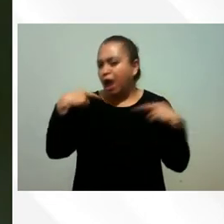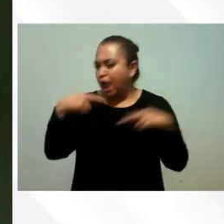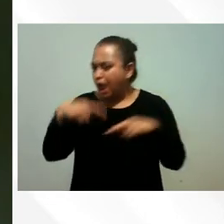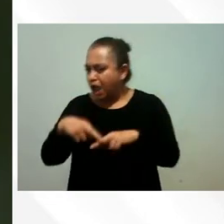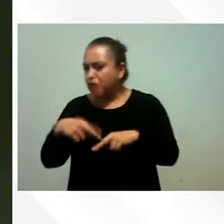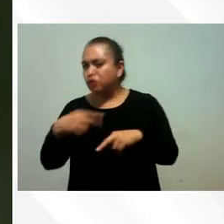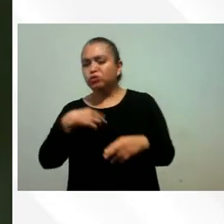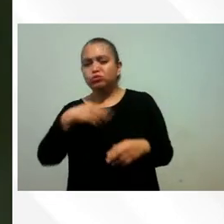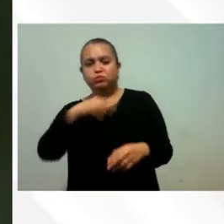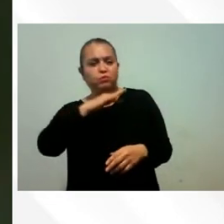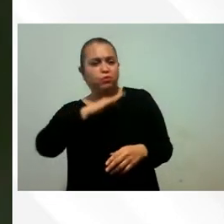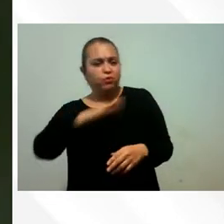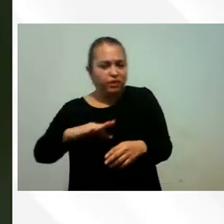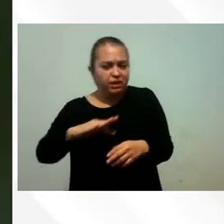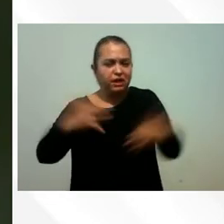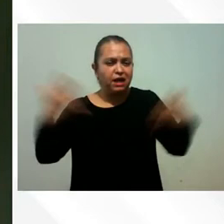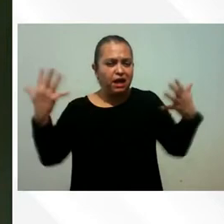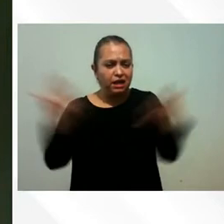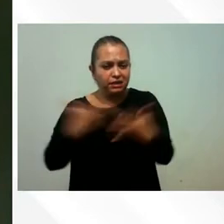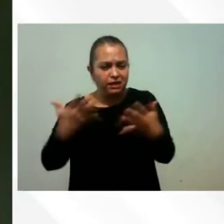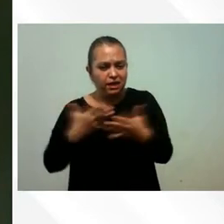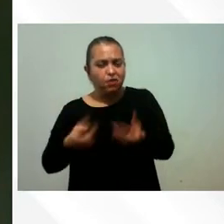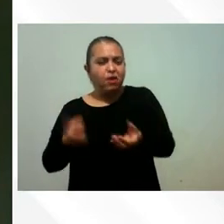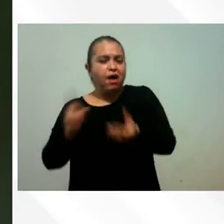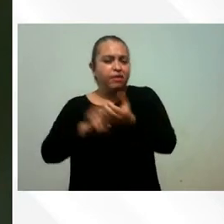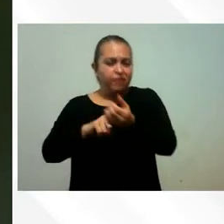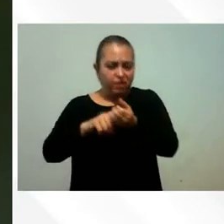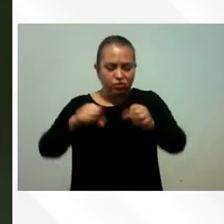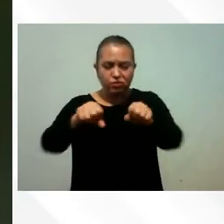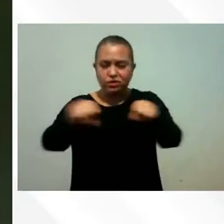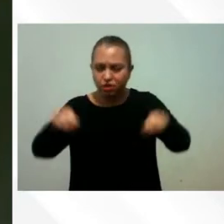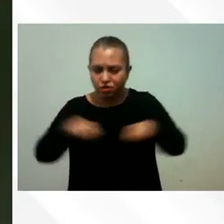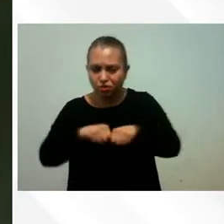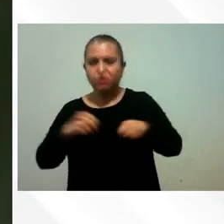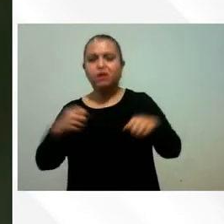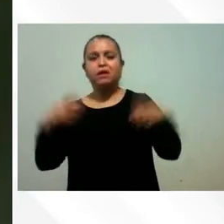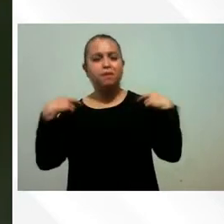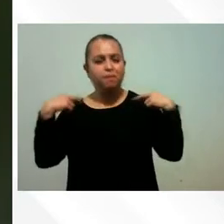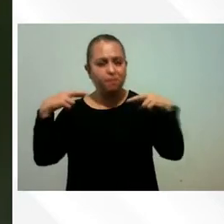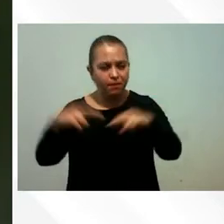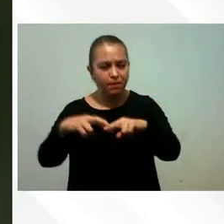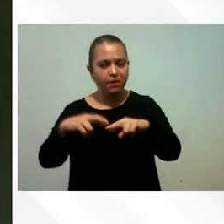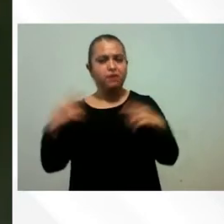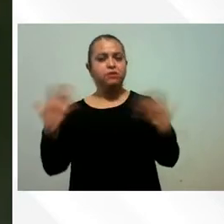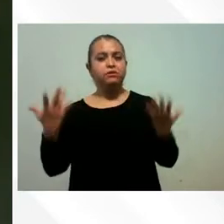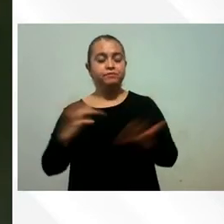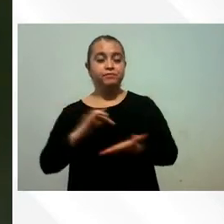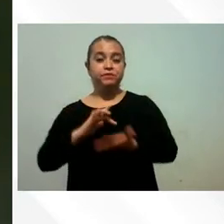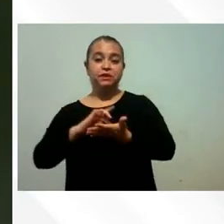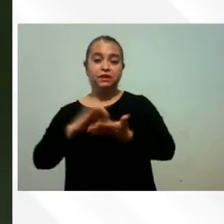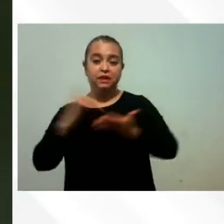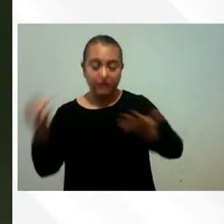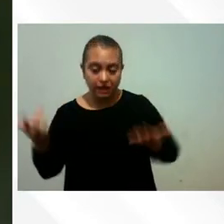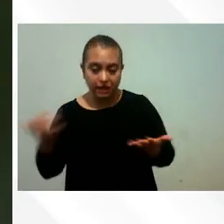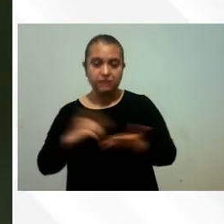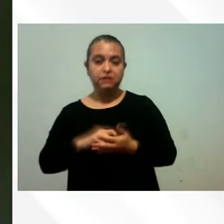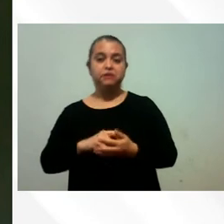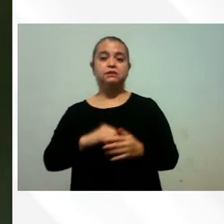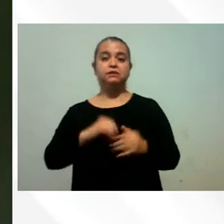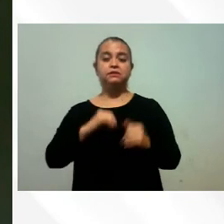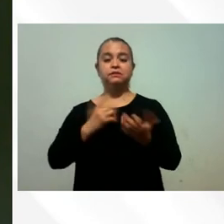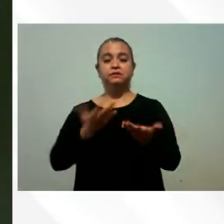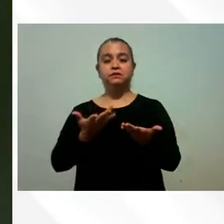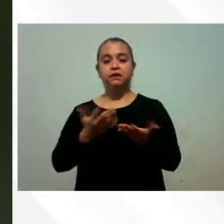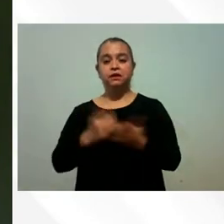en su quehacer profesional y personal. También agradezco la